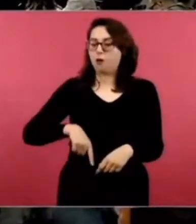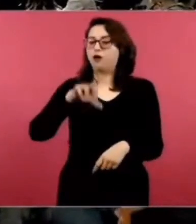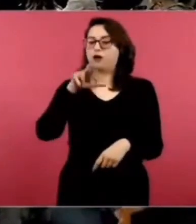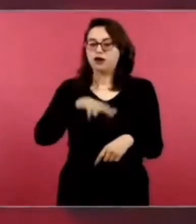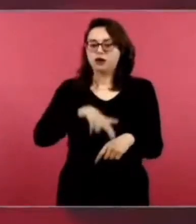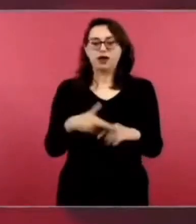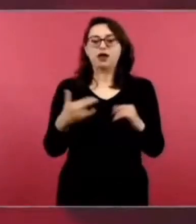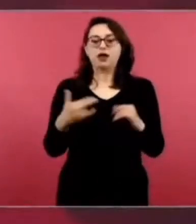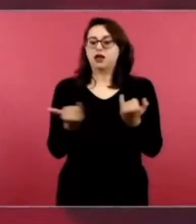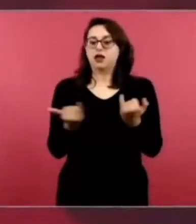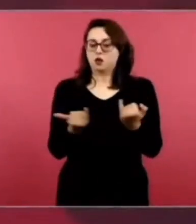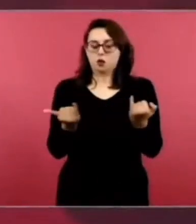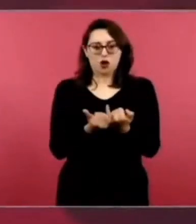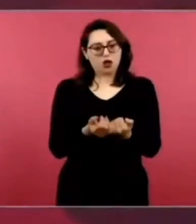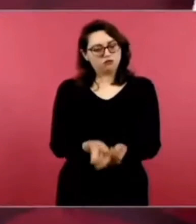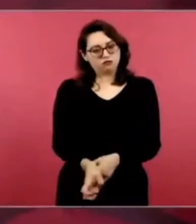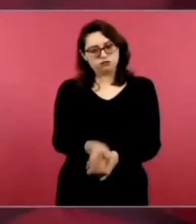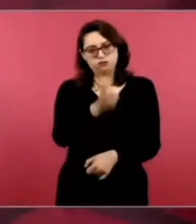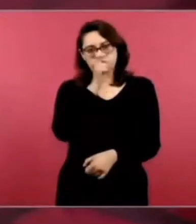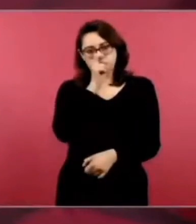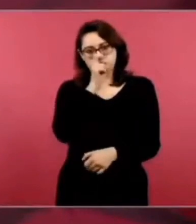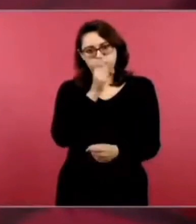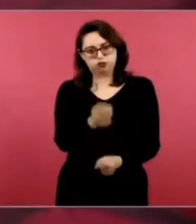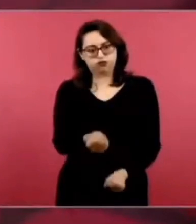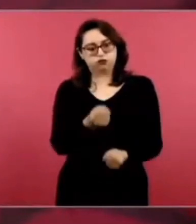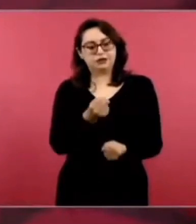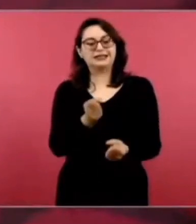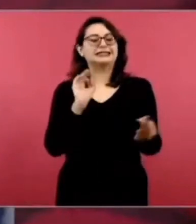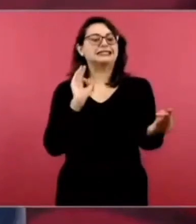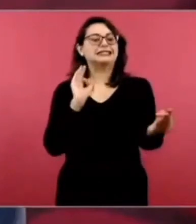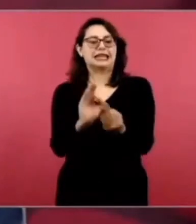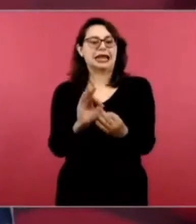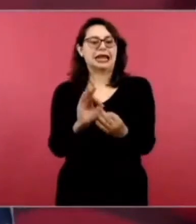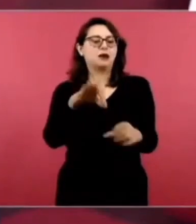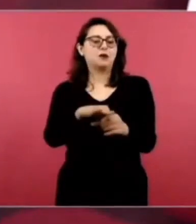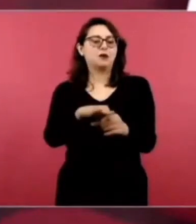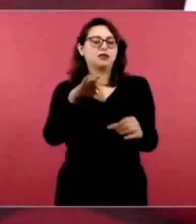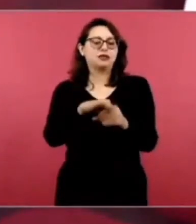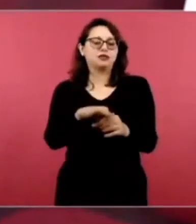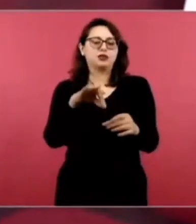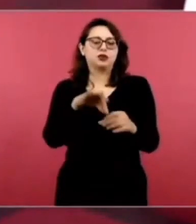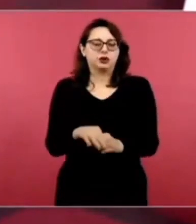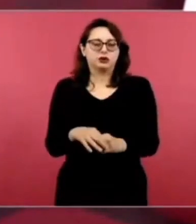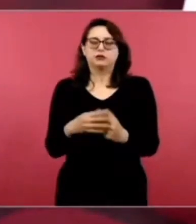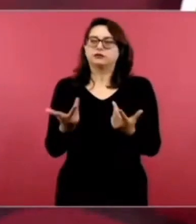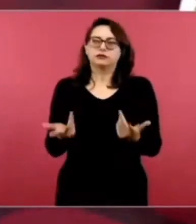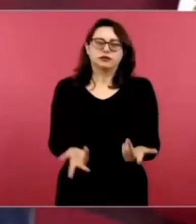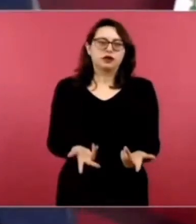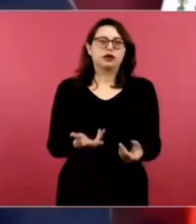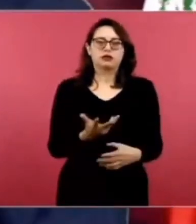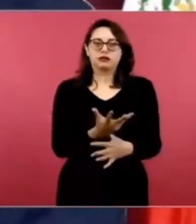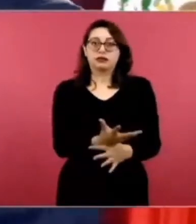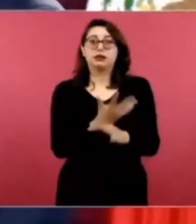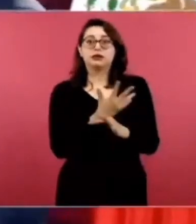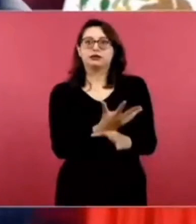está también en campaña diciendo que va a utilizar